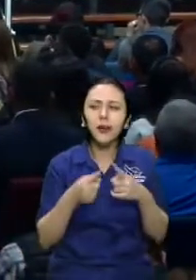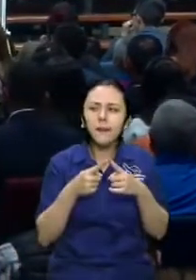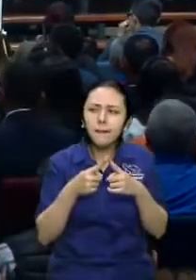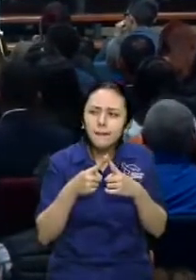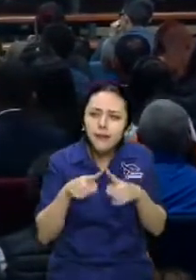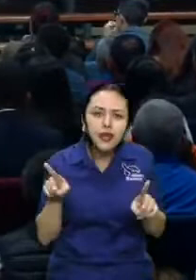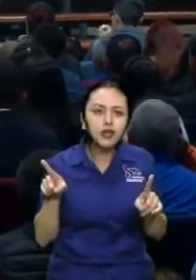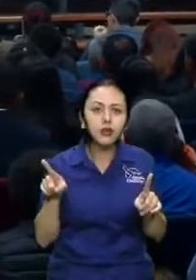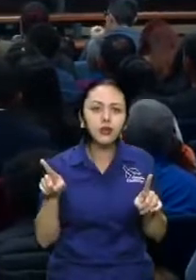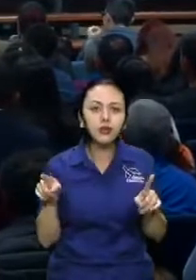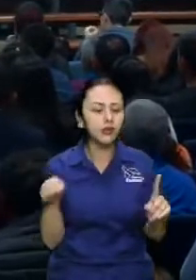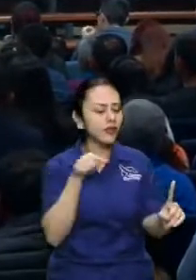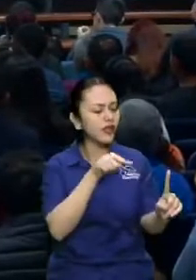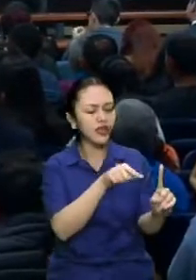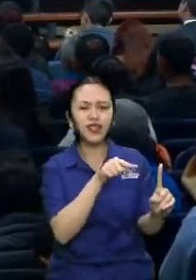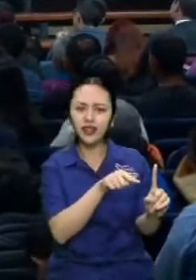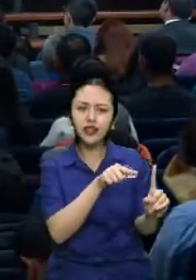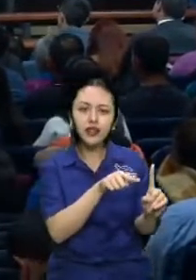Pero